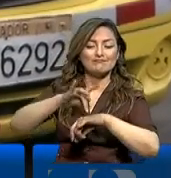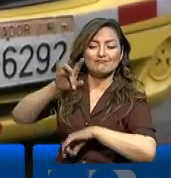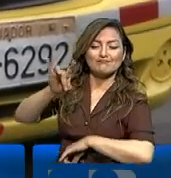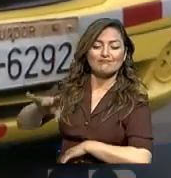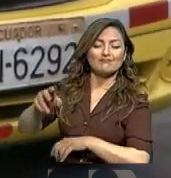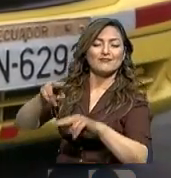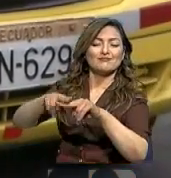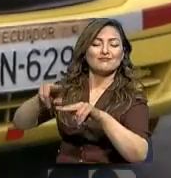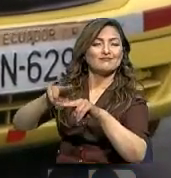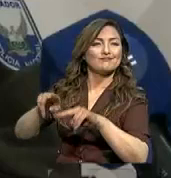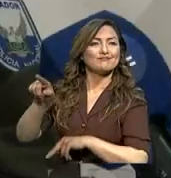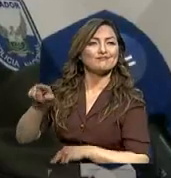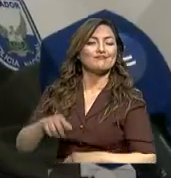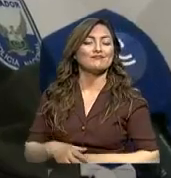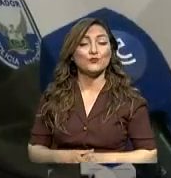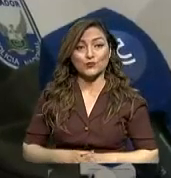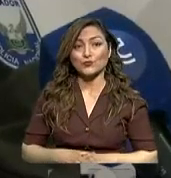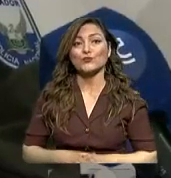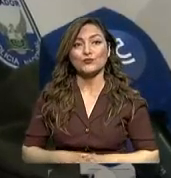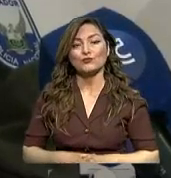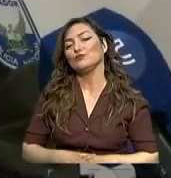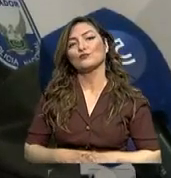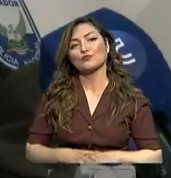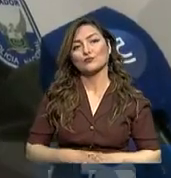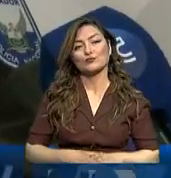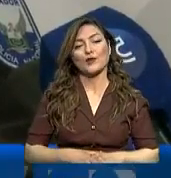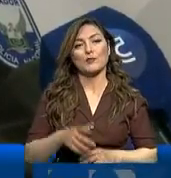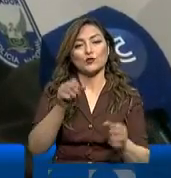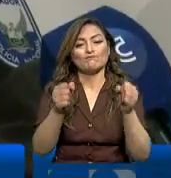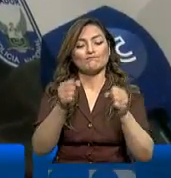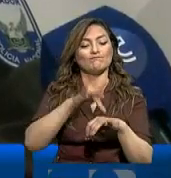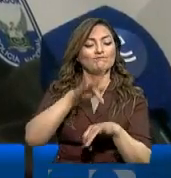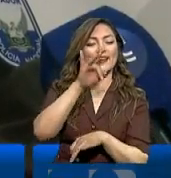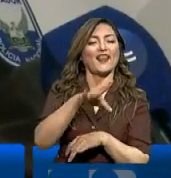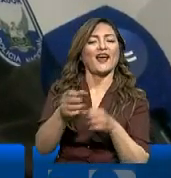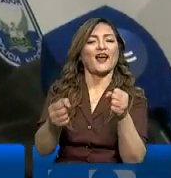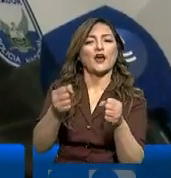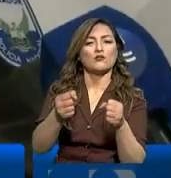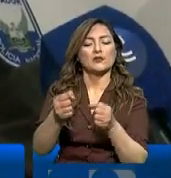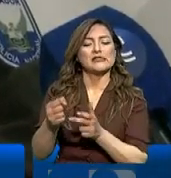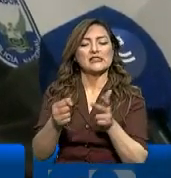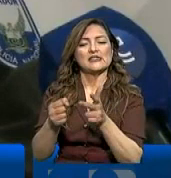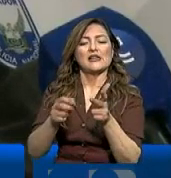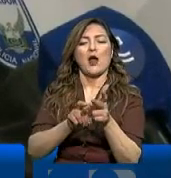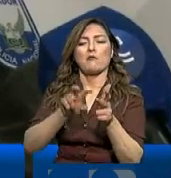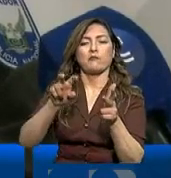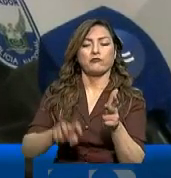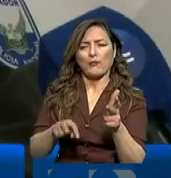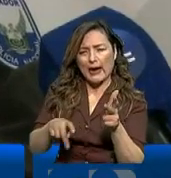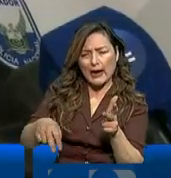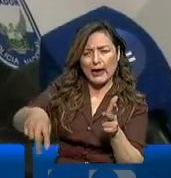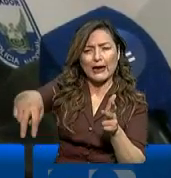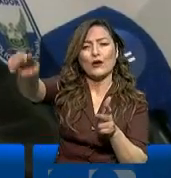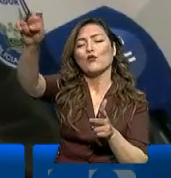Este es ocupante del vehículo, abandona el vehículo en el sector de Calderón y